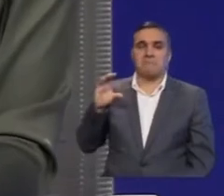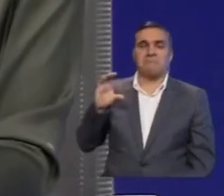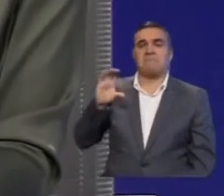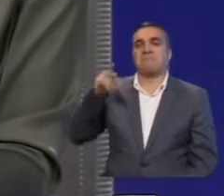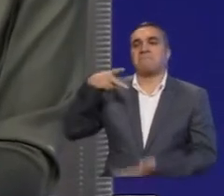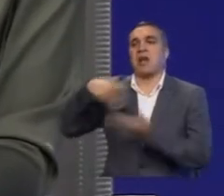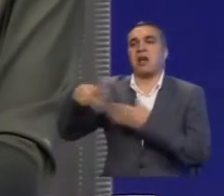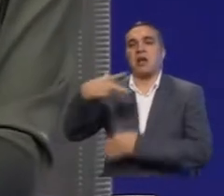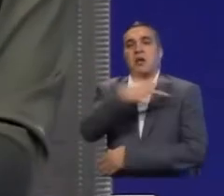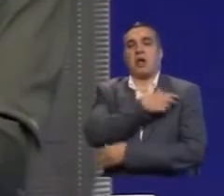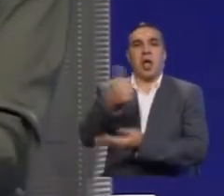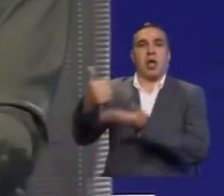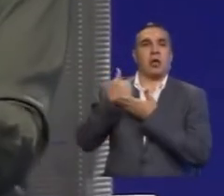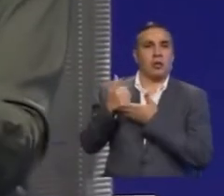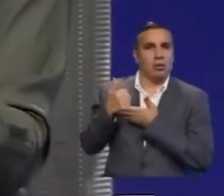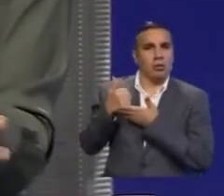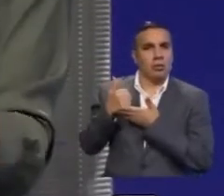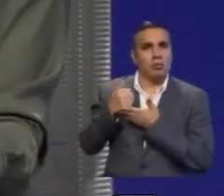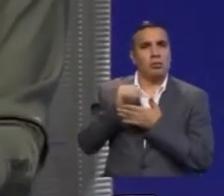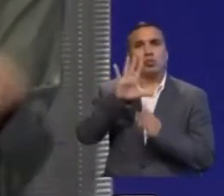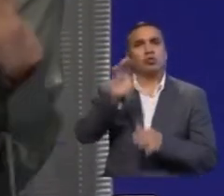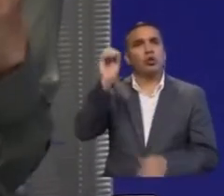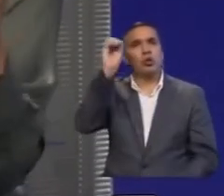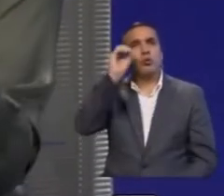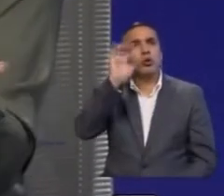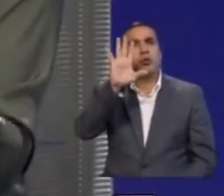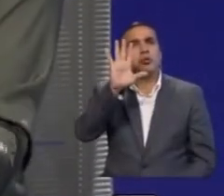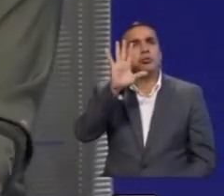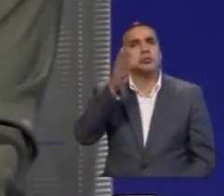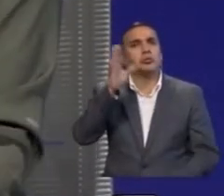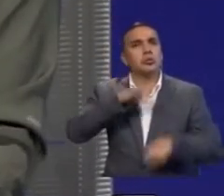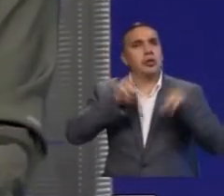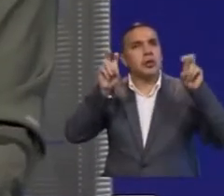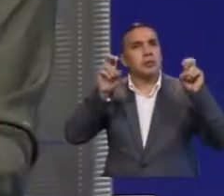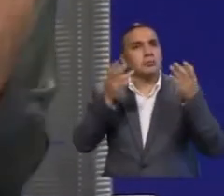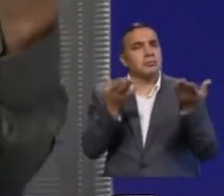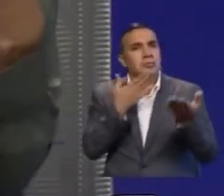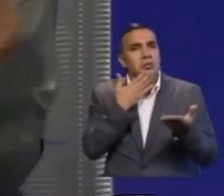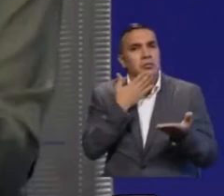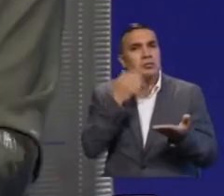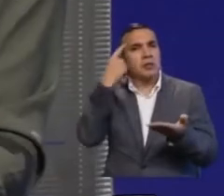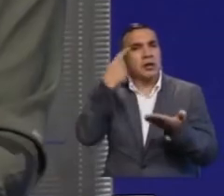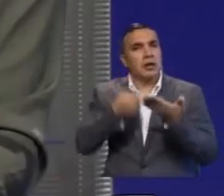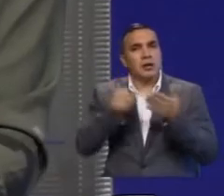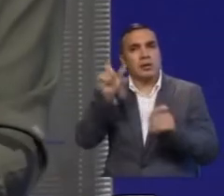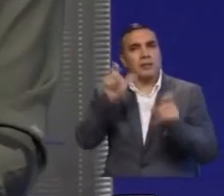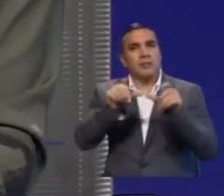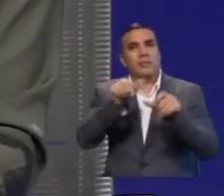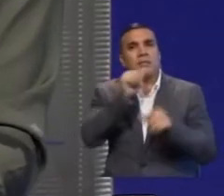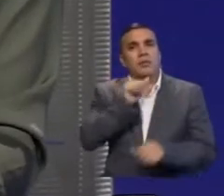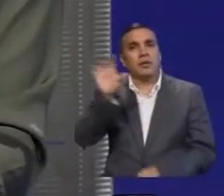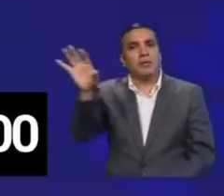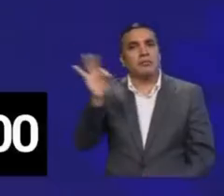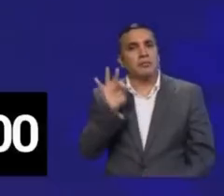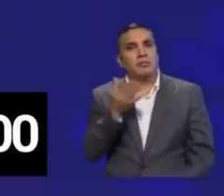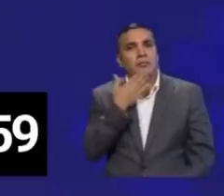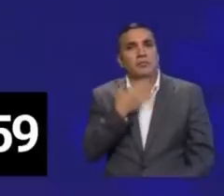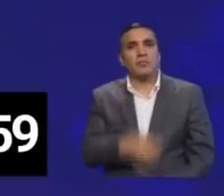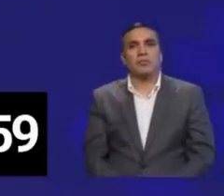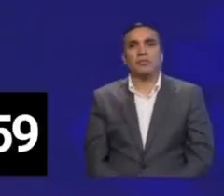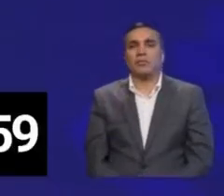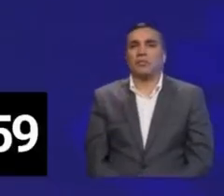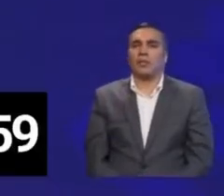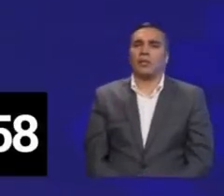opta por vacunarse. ¿Cuál es su reflexión al respecto con eso, para involucrar estos dos sectores?